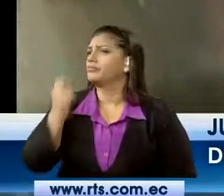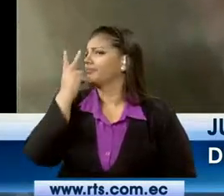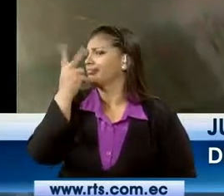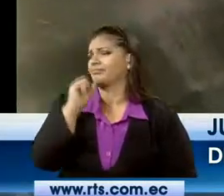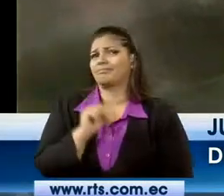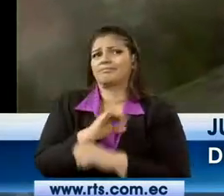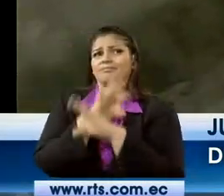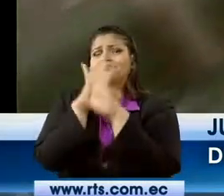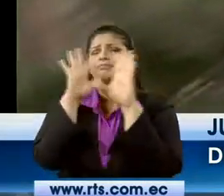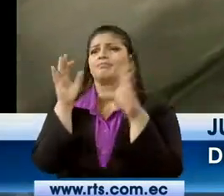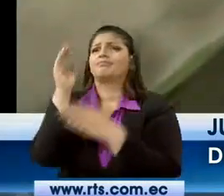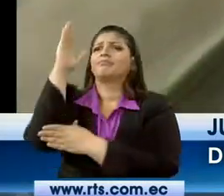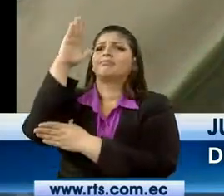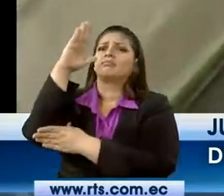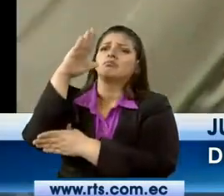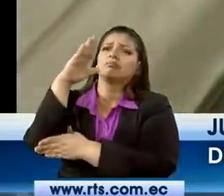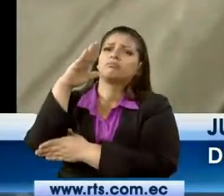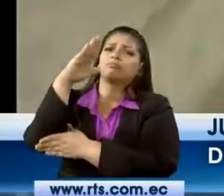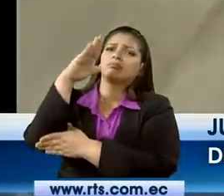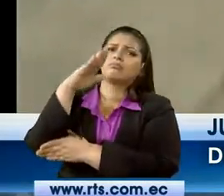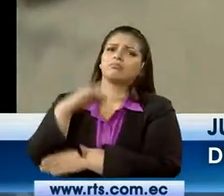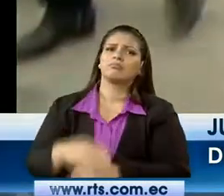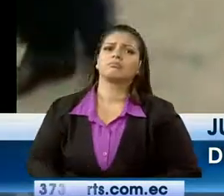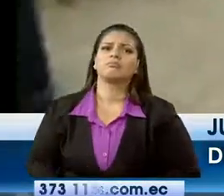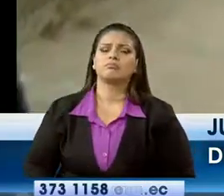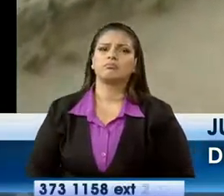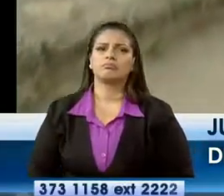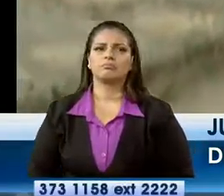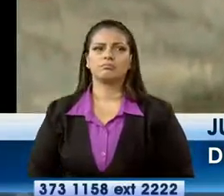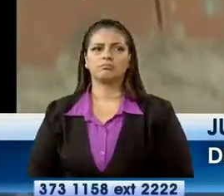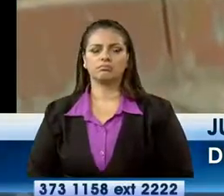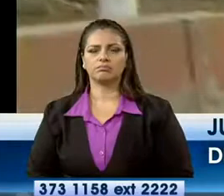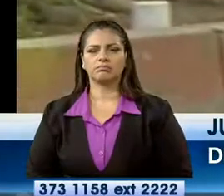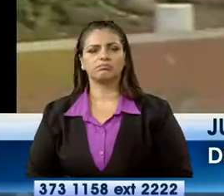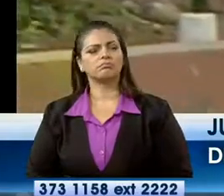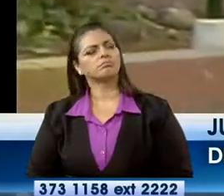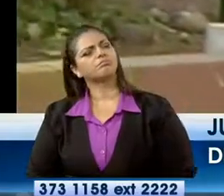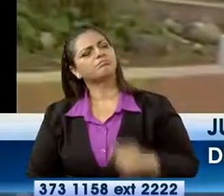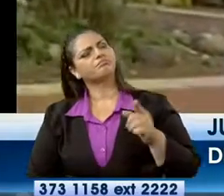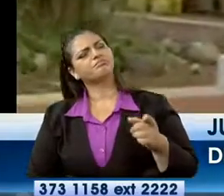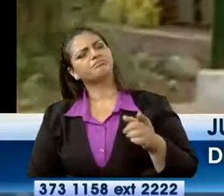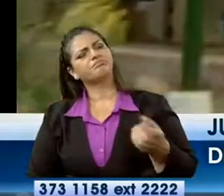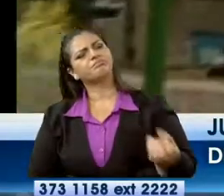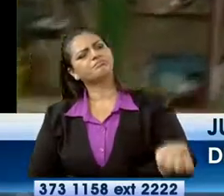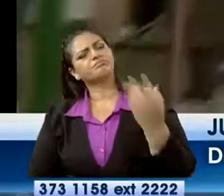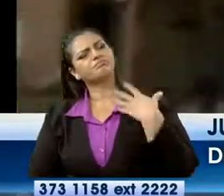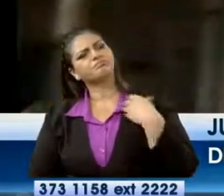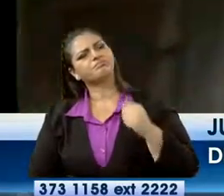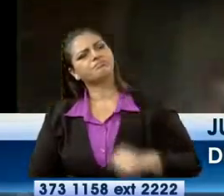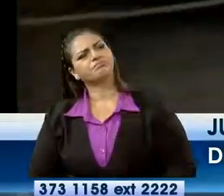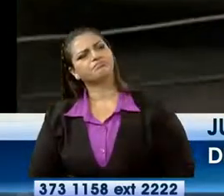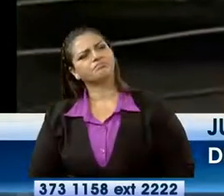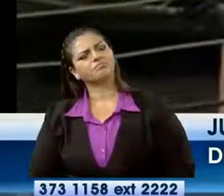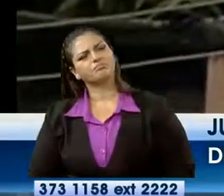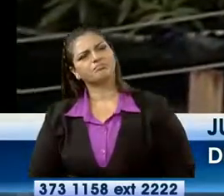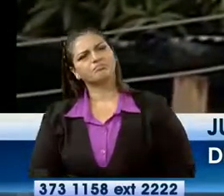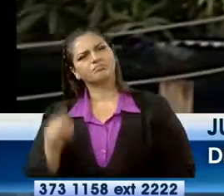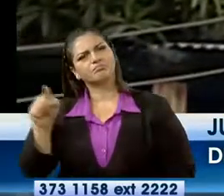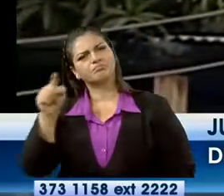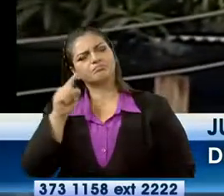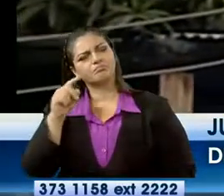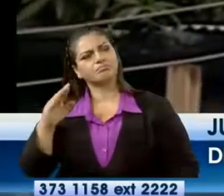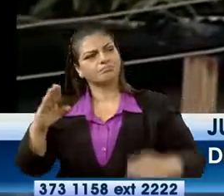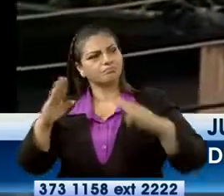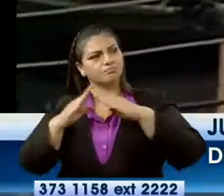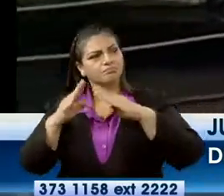está y todo eso para allá, mire que parece una telaraña eso para allá, ¿ve? Rapidísimo. Usted me estaba diciendo que en las casas habían colocado, me parece que una madera